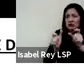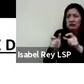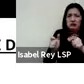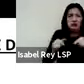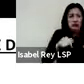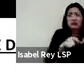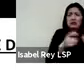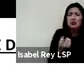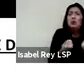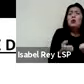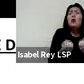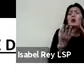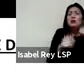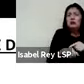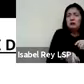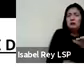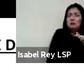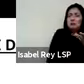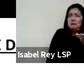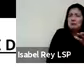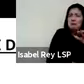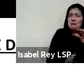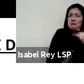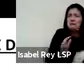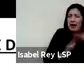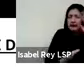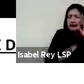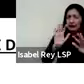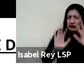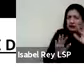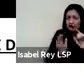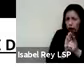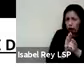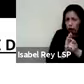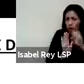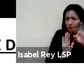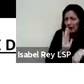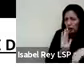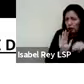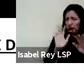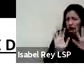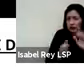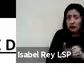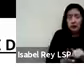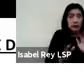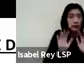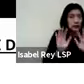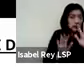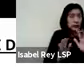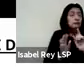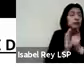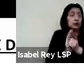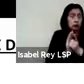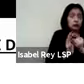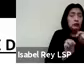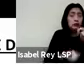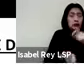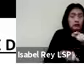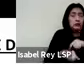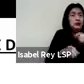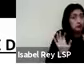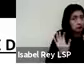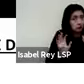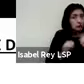espacio? Más o menos de 15 minutos. Y 15 minutos es el tiempo que se ha estimado,